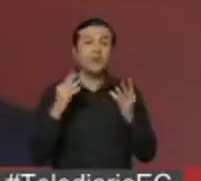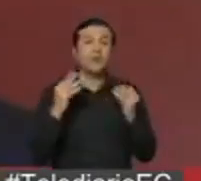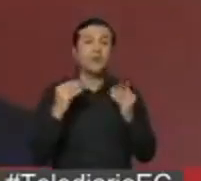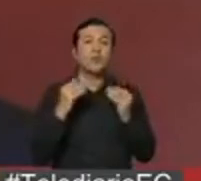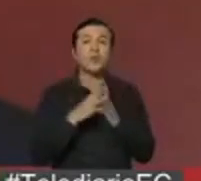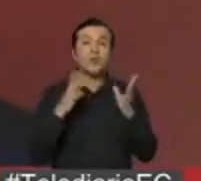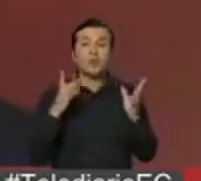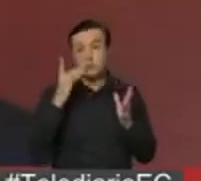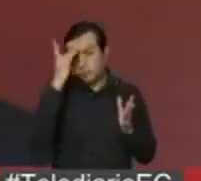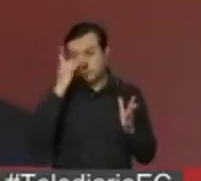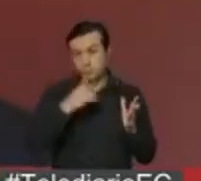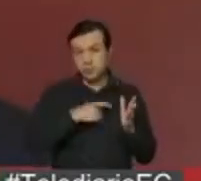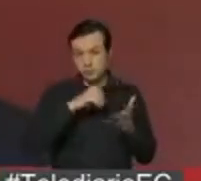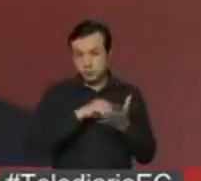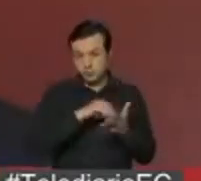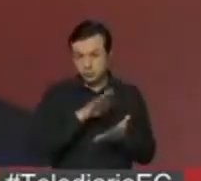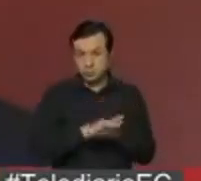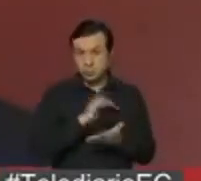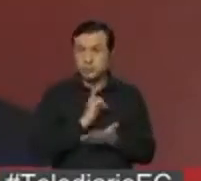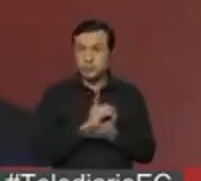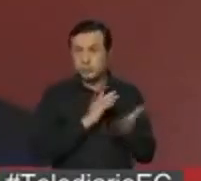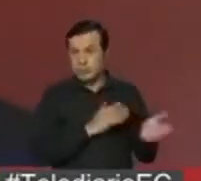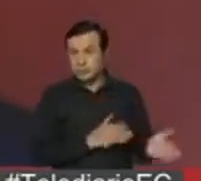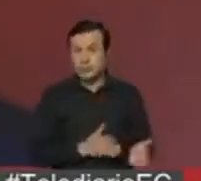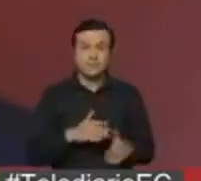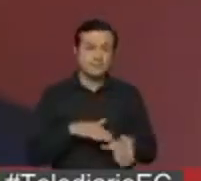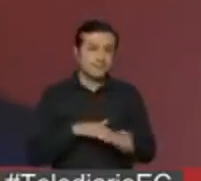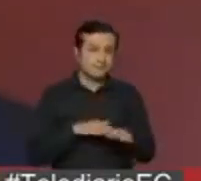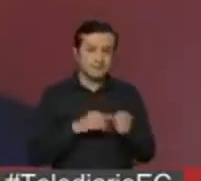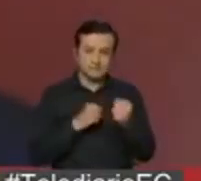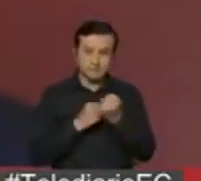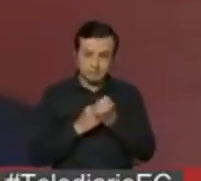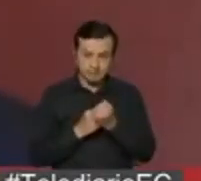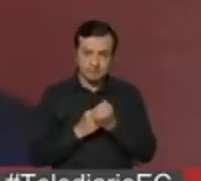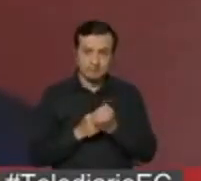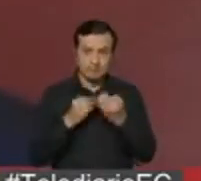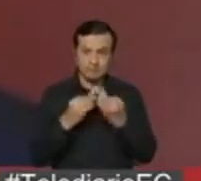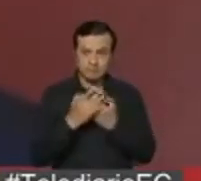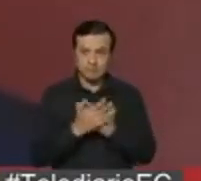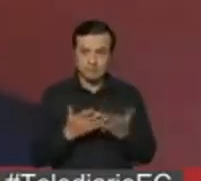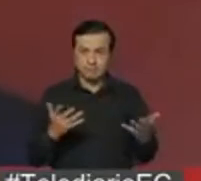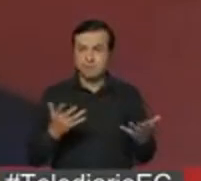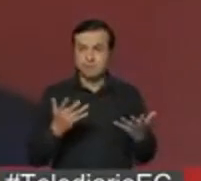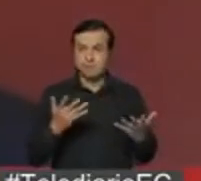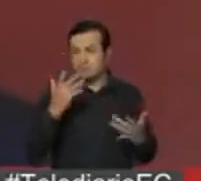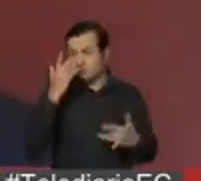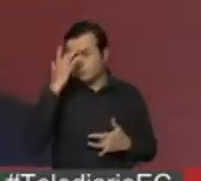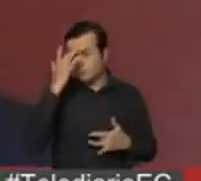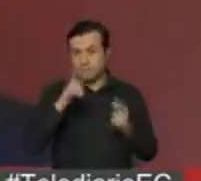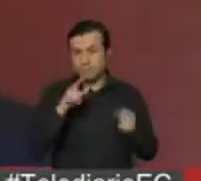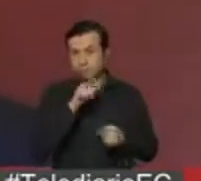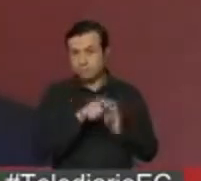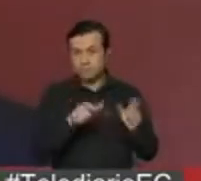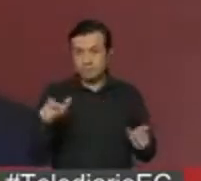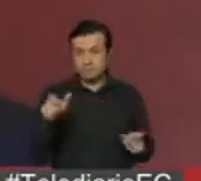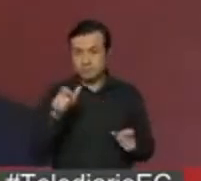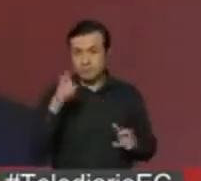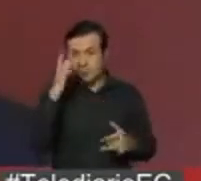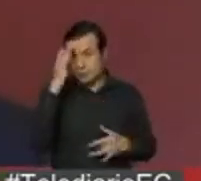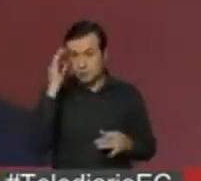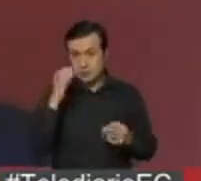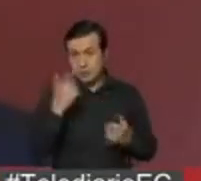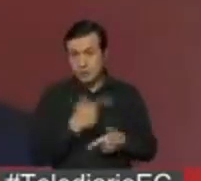serie de medidas que se han implementado para garantizar el mínimo de contagios. Nadie puede garantizar cero contagios,